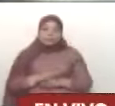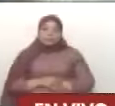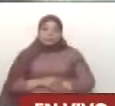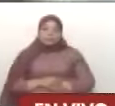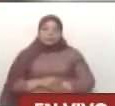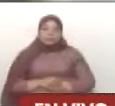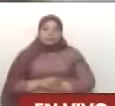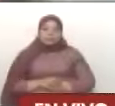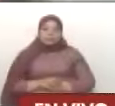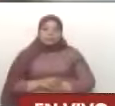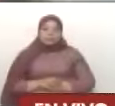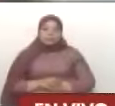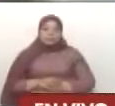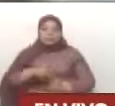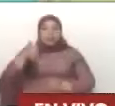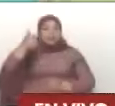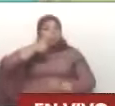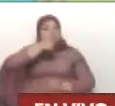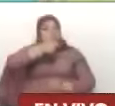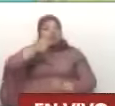Mira, mira, mira, tiene su barra.